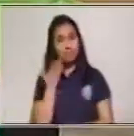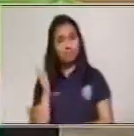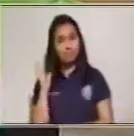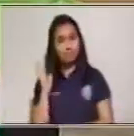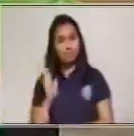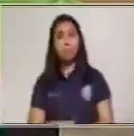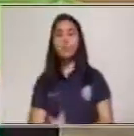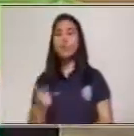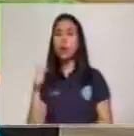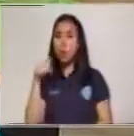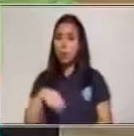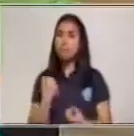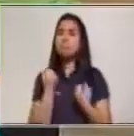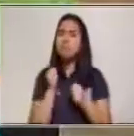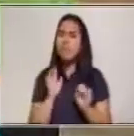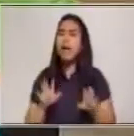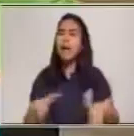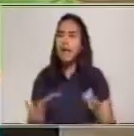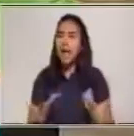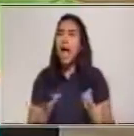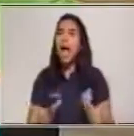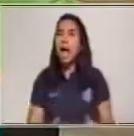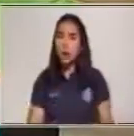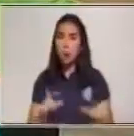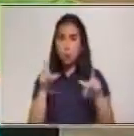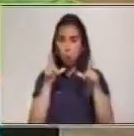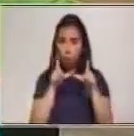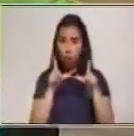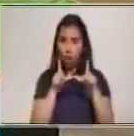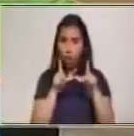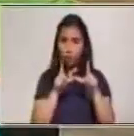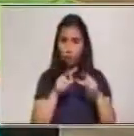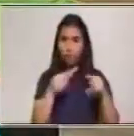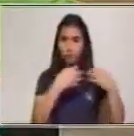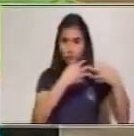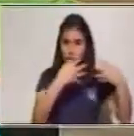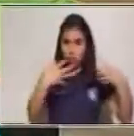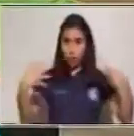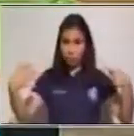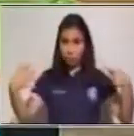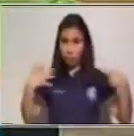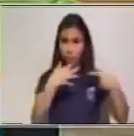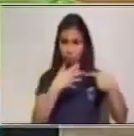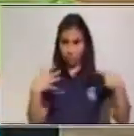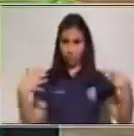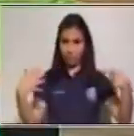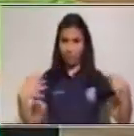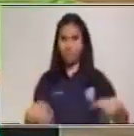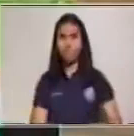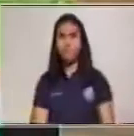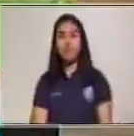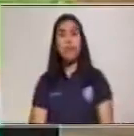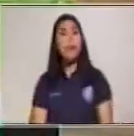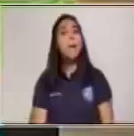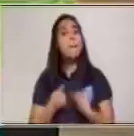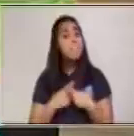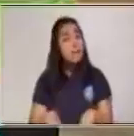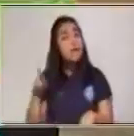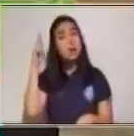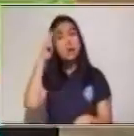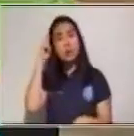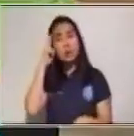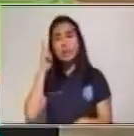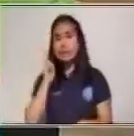un cuadro sinóptico. Vuelvo a mencionarte, esto es después de haber realizado